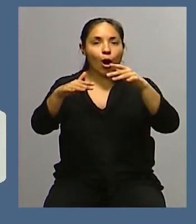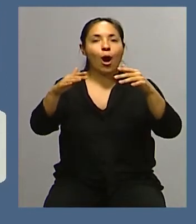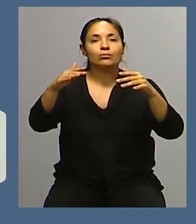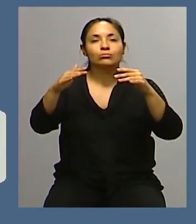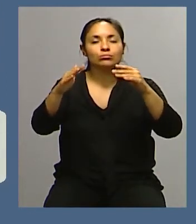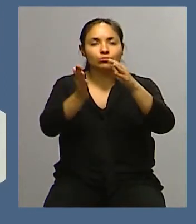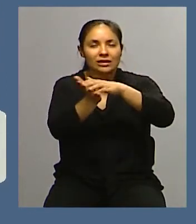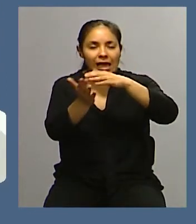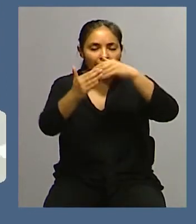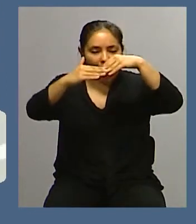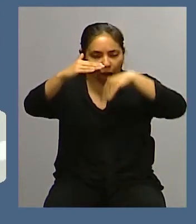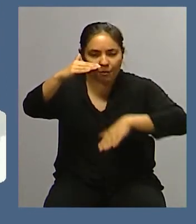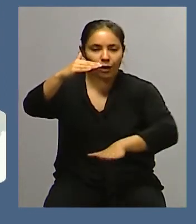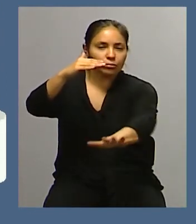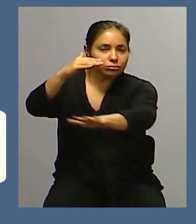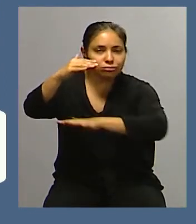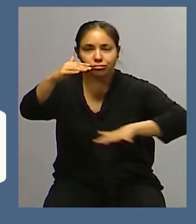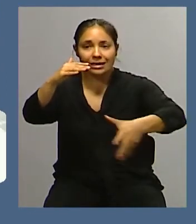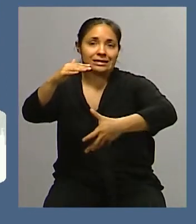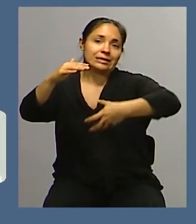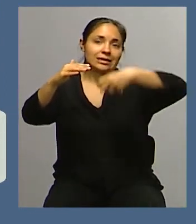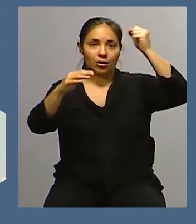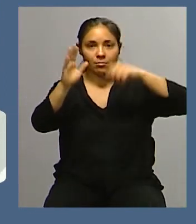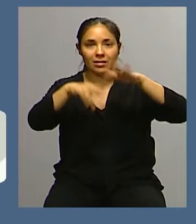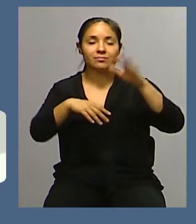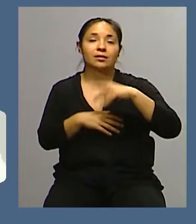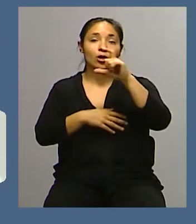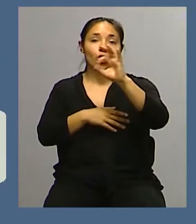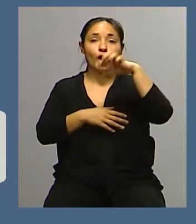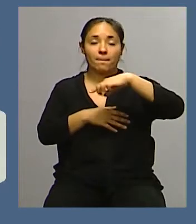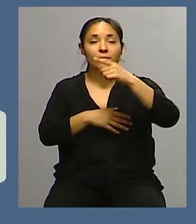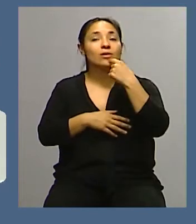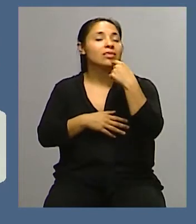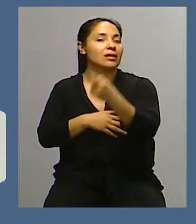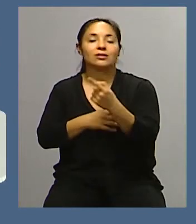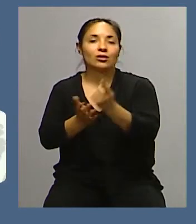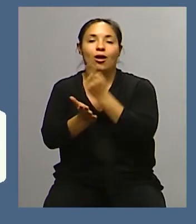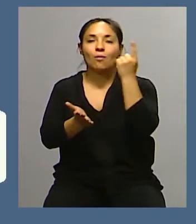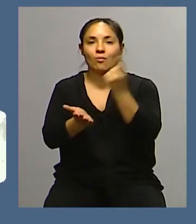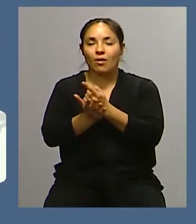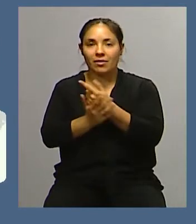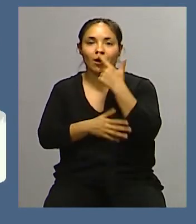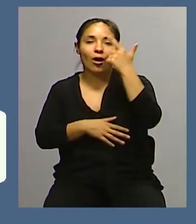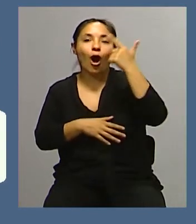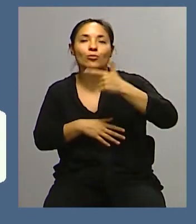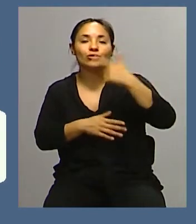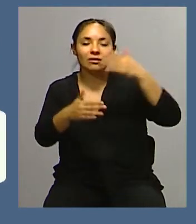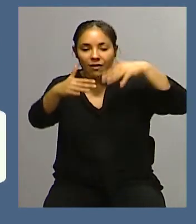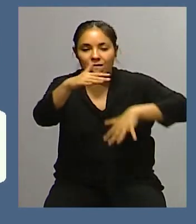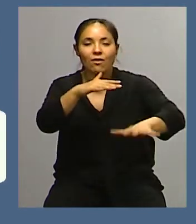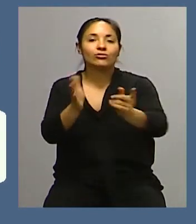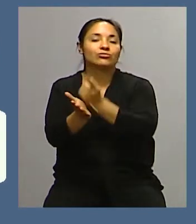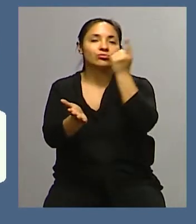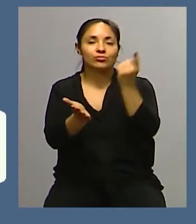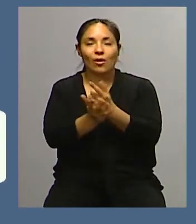gran tema que no se puede mencionar en las COP. Es significativo, pero no se puede hablar de combustibles fósiles, por ejemplo, porque claro,